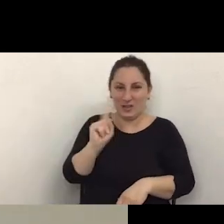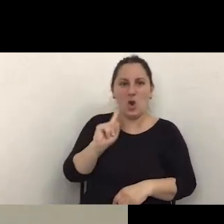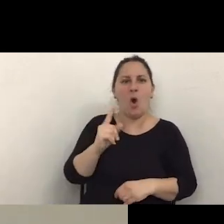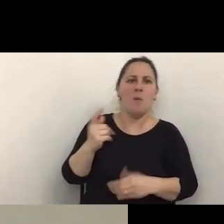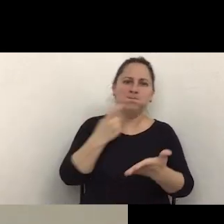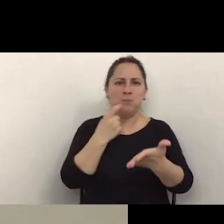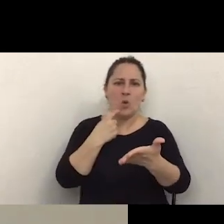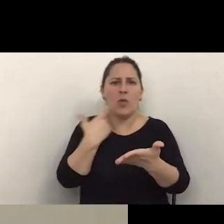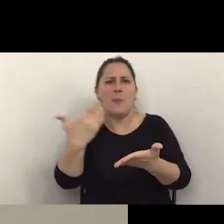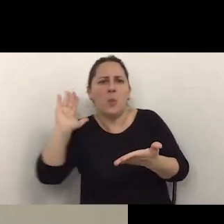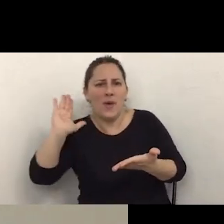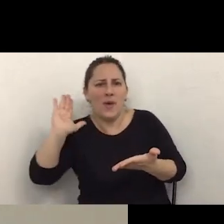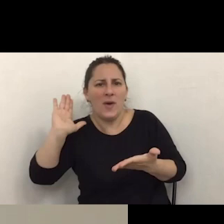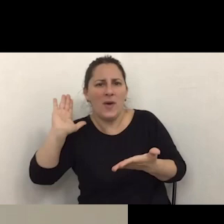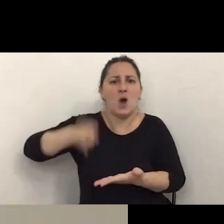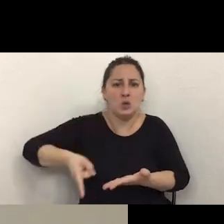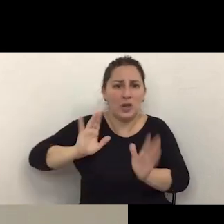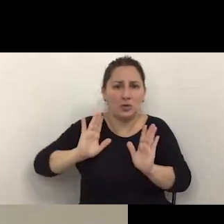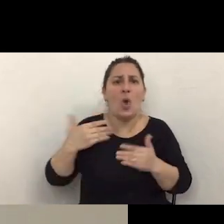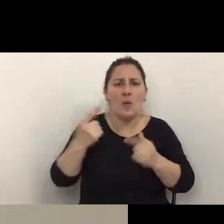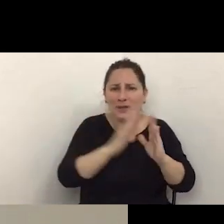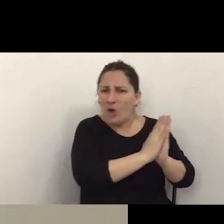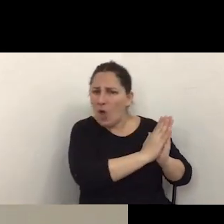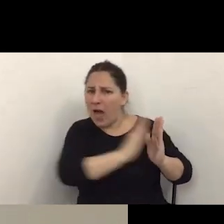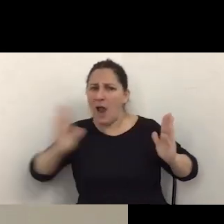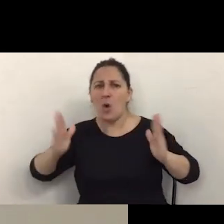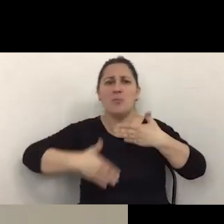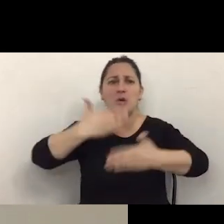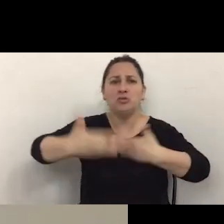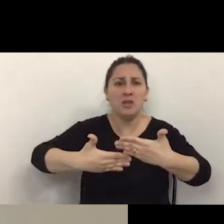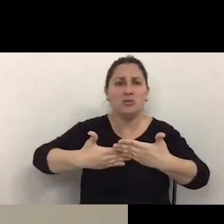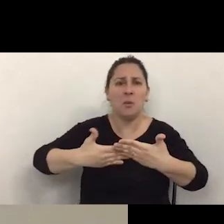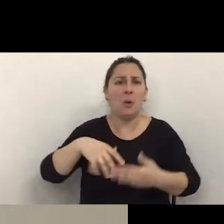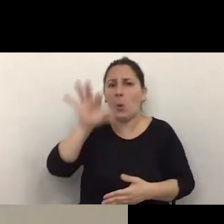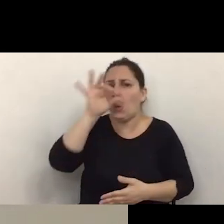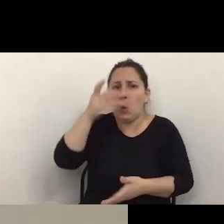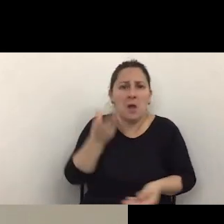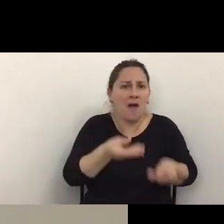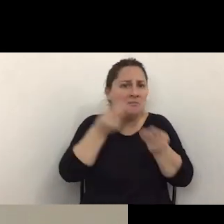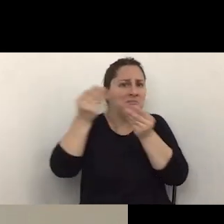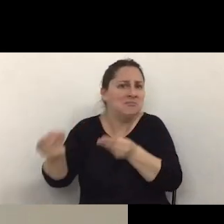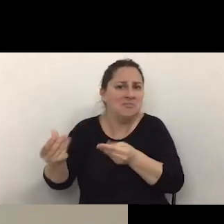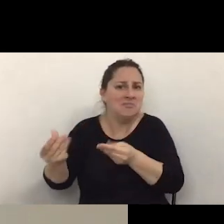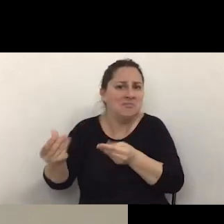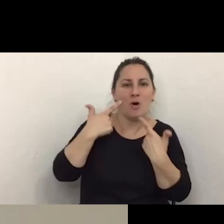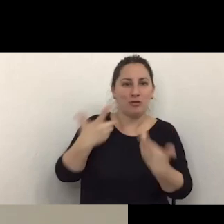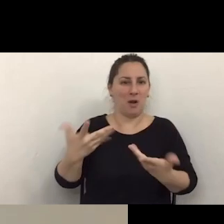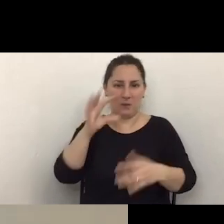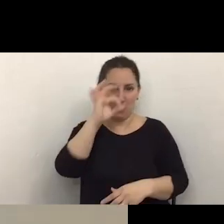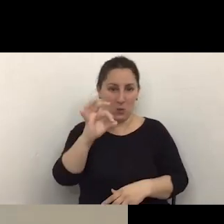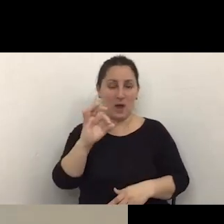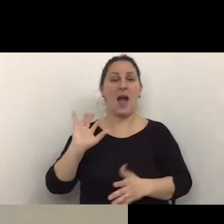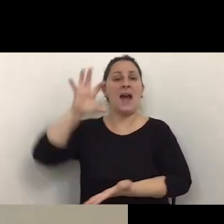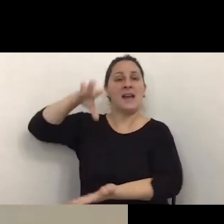la hipótesis de la acusación, tuviste a lo largo de todo el proceso. Nunca lo hiciste. Y la Cámara Federal